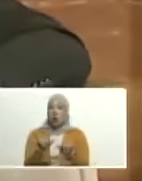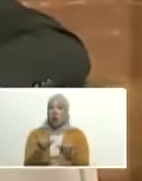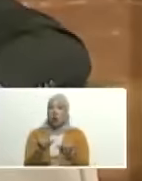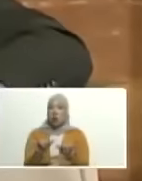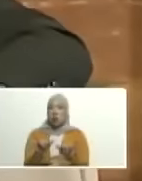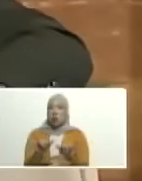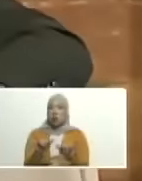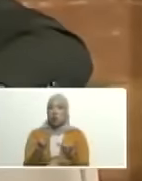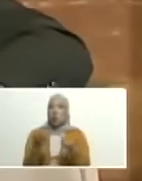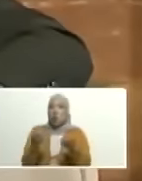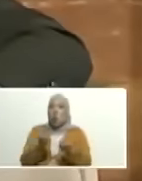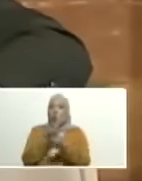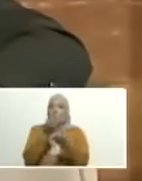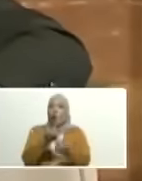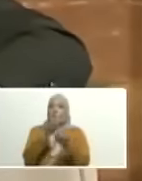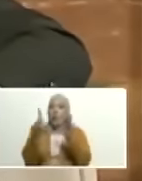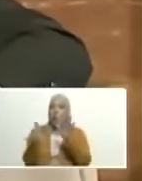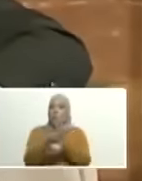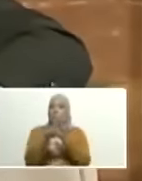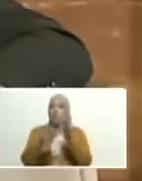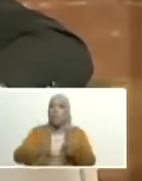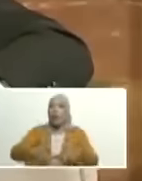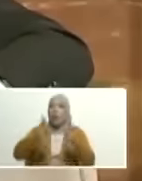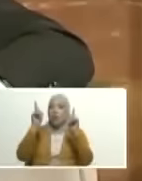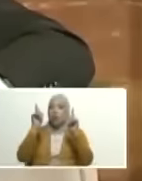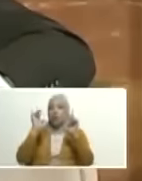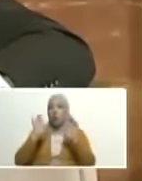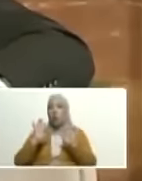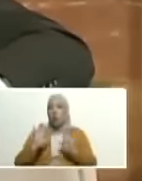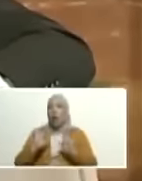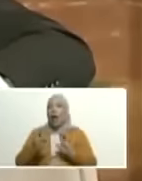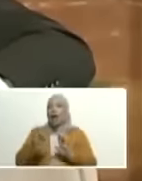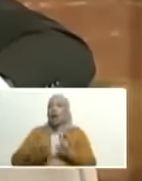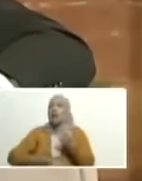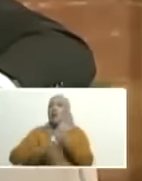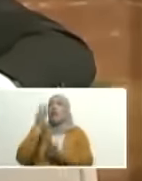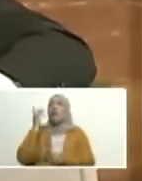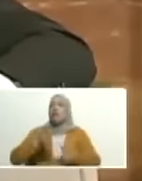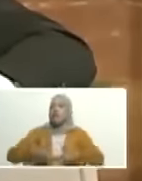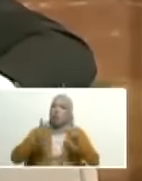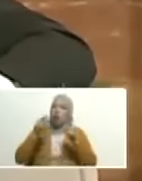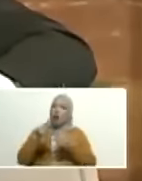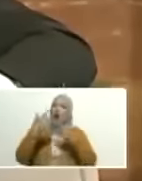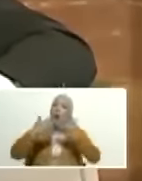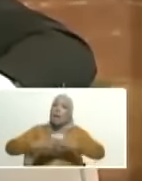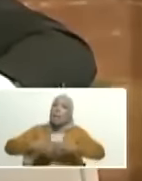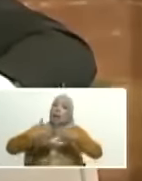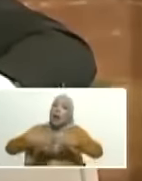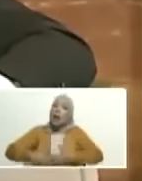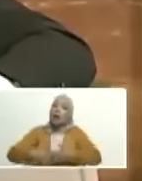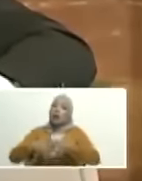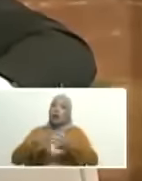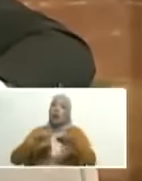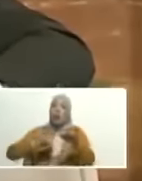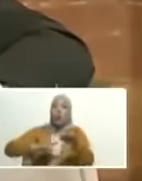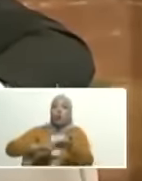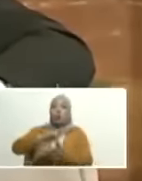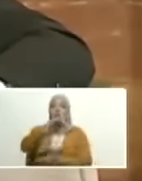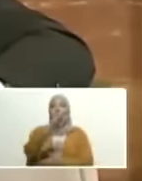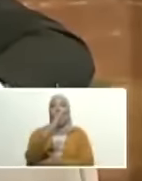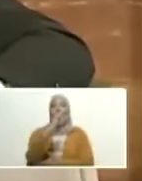se ha publicado una licencia para que la empresa Conviasa pueda